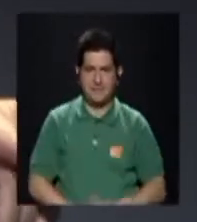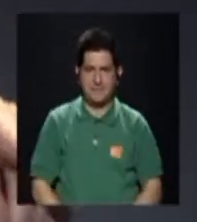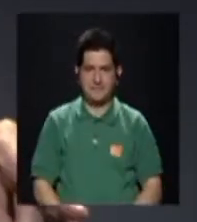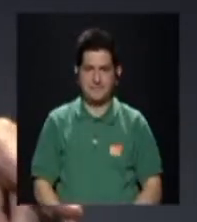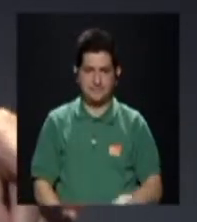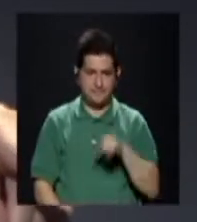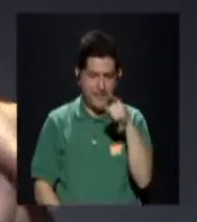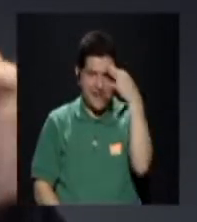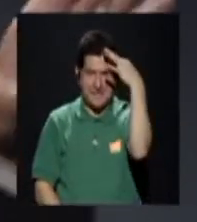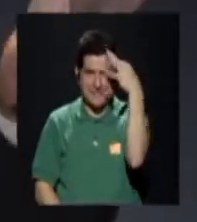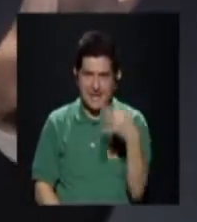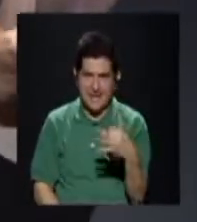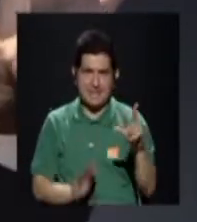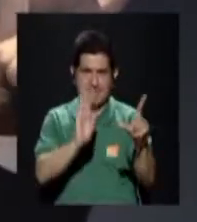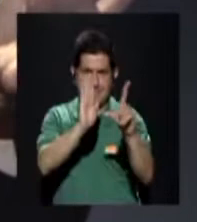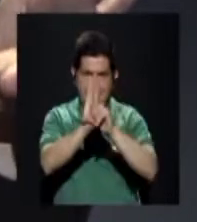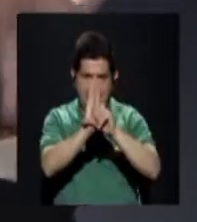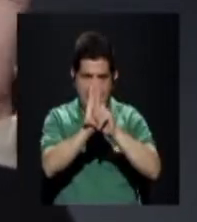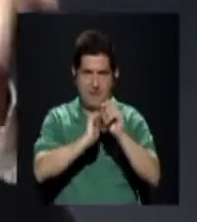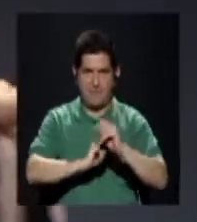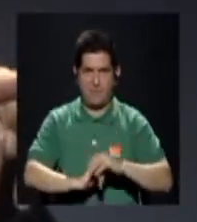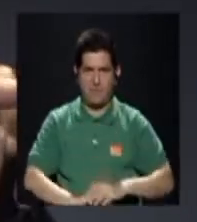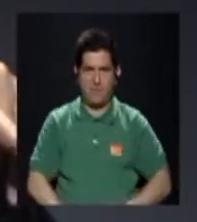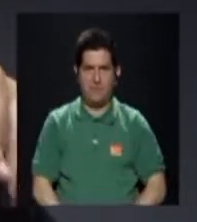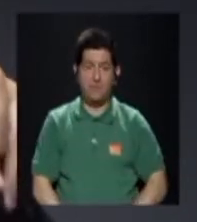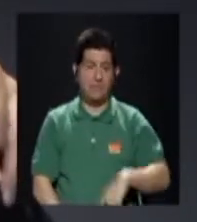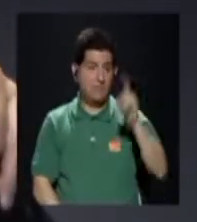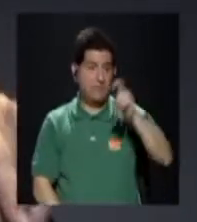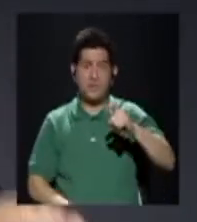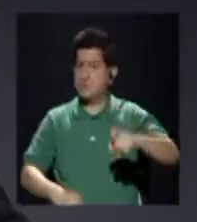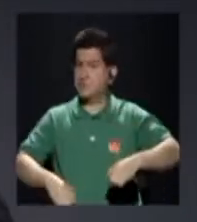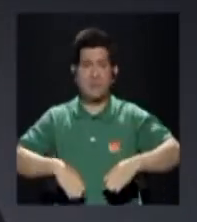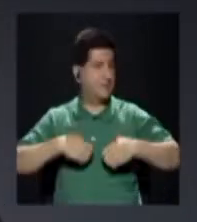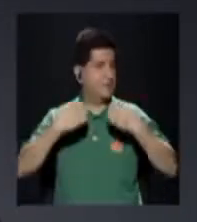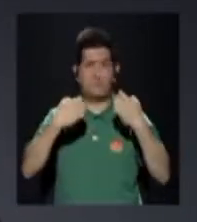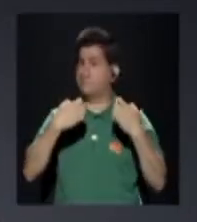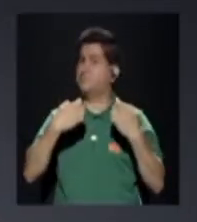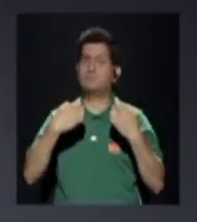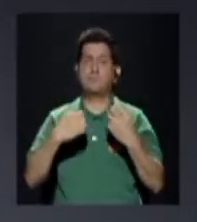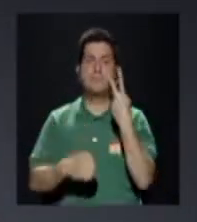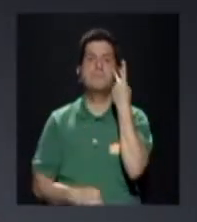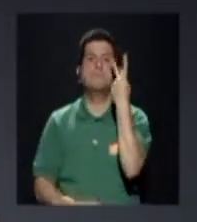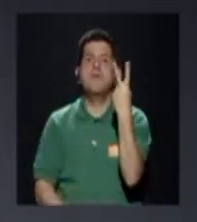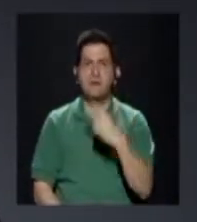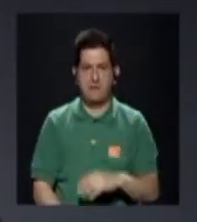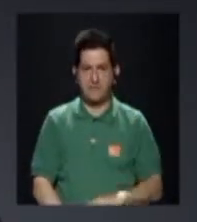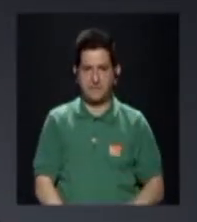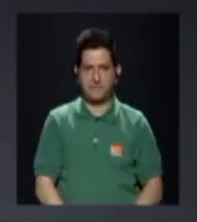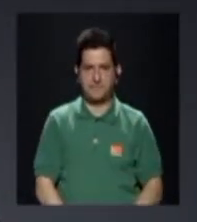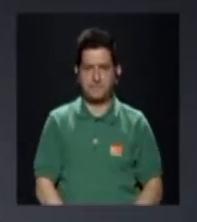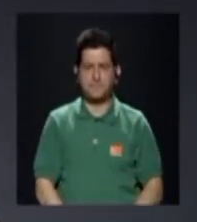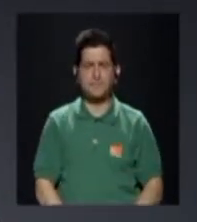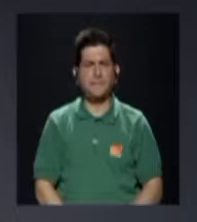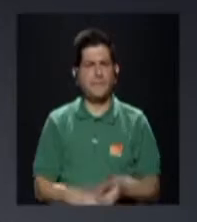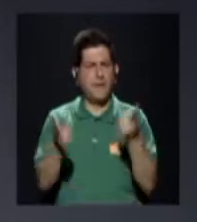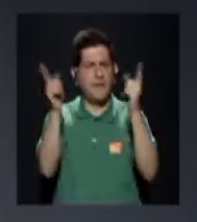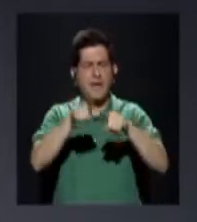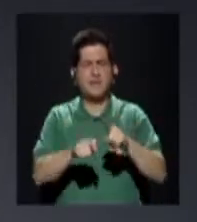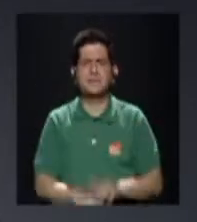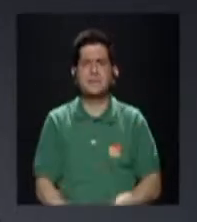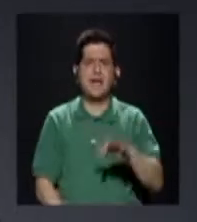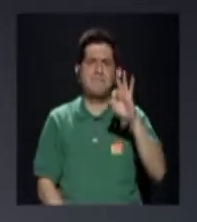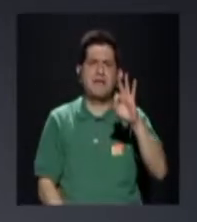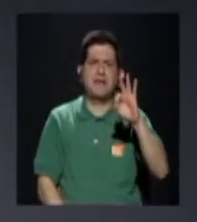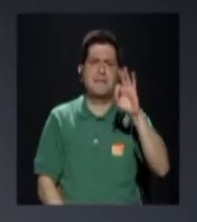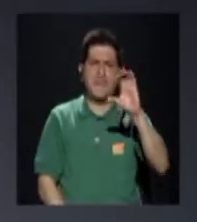Ese criterio de la ley, y es ley, debió no existir. Si no, vea usted una cosa. ¿Qué le pasa a don Felipe Calvo? Don